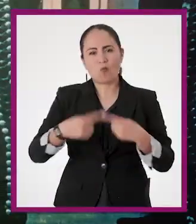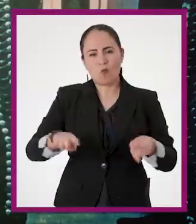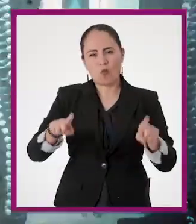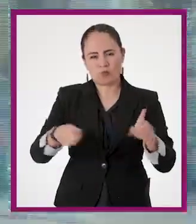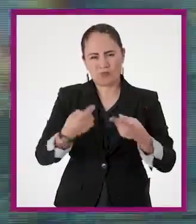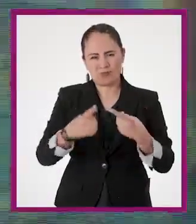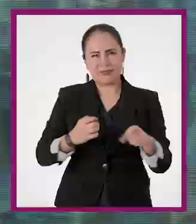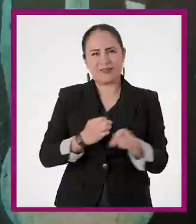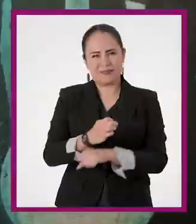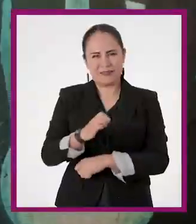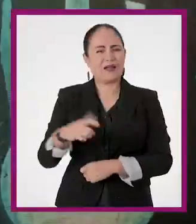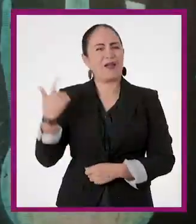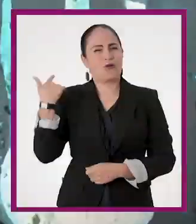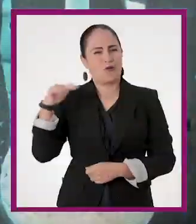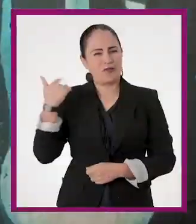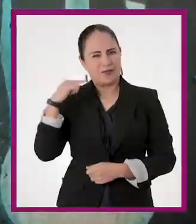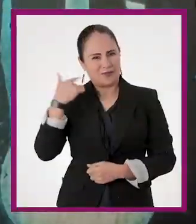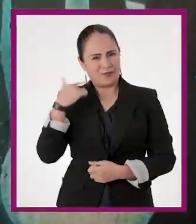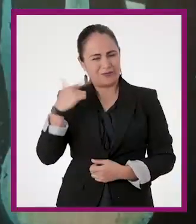Guadalajara, Guadalajara,